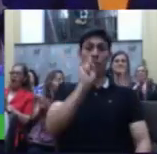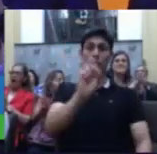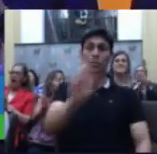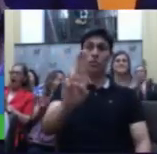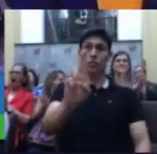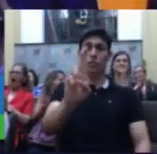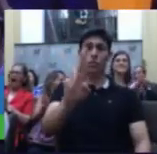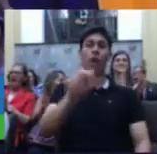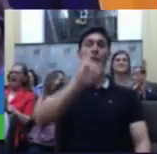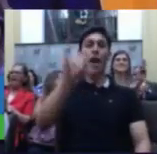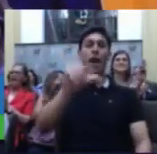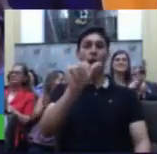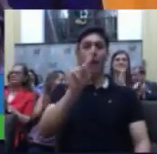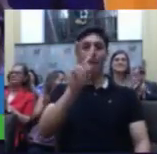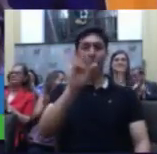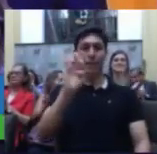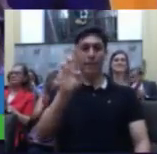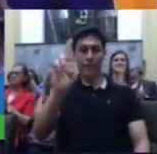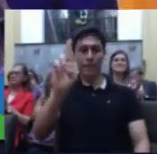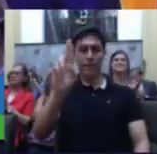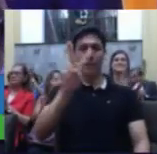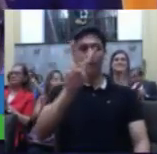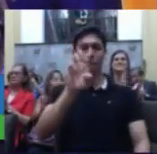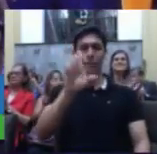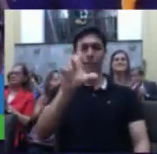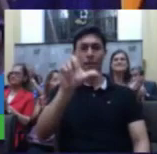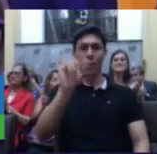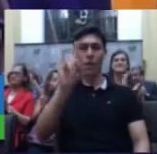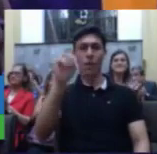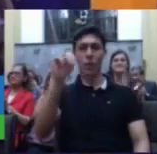Belaúnde López de Romaña.